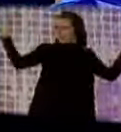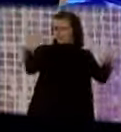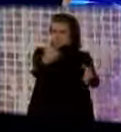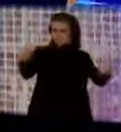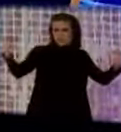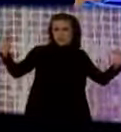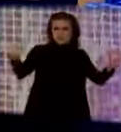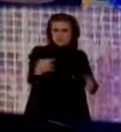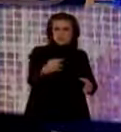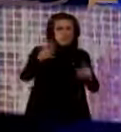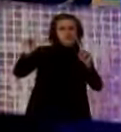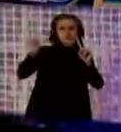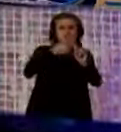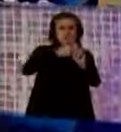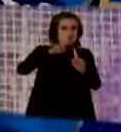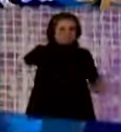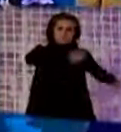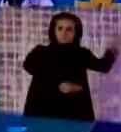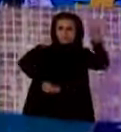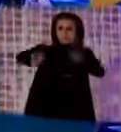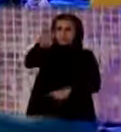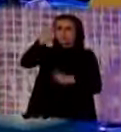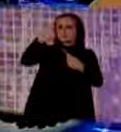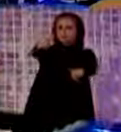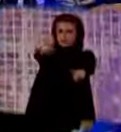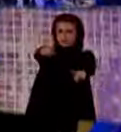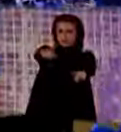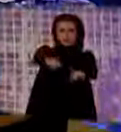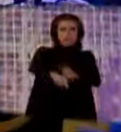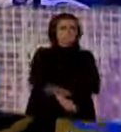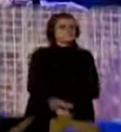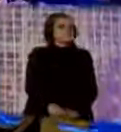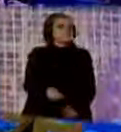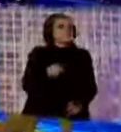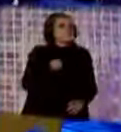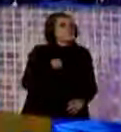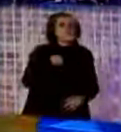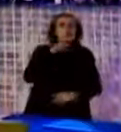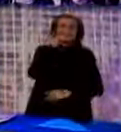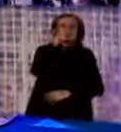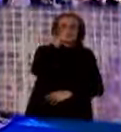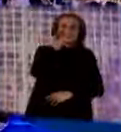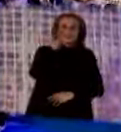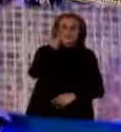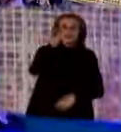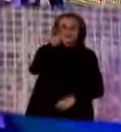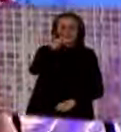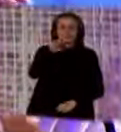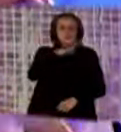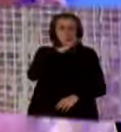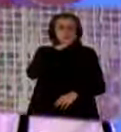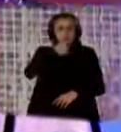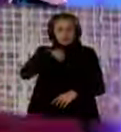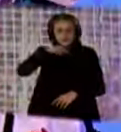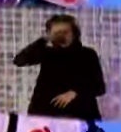situación busquen solución me pregunto y no me deja